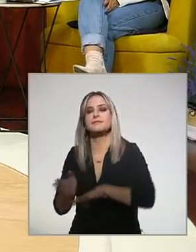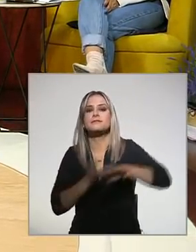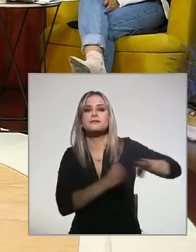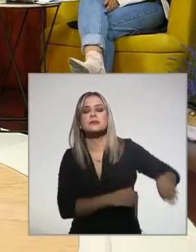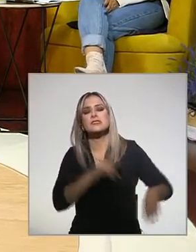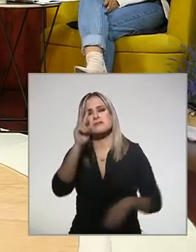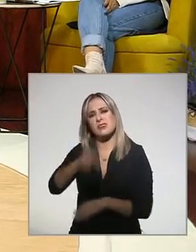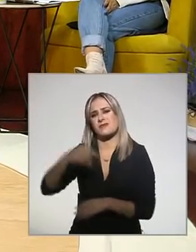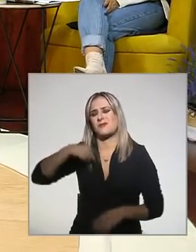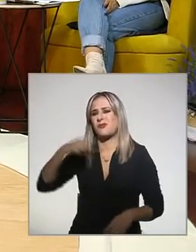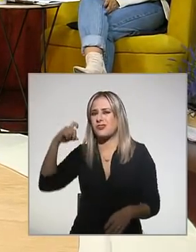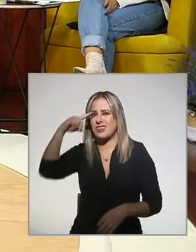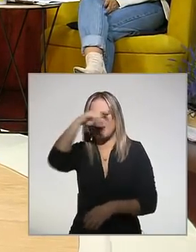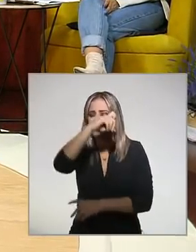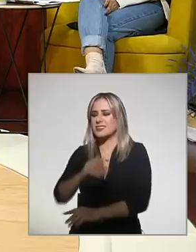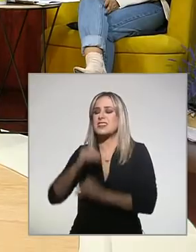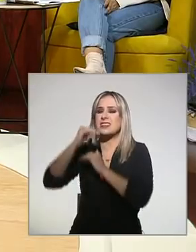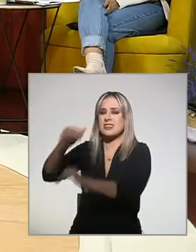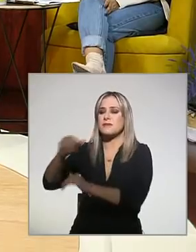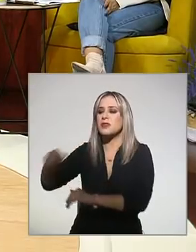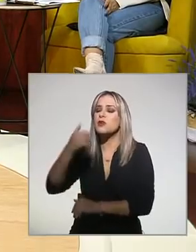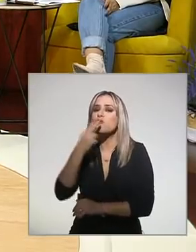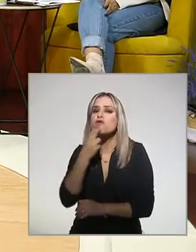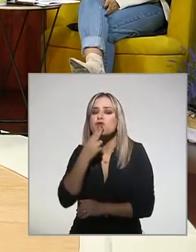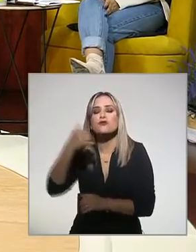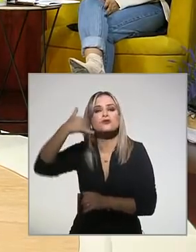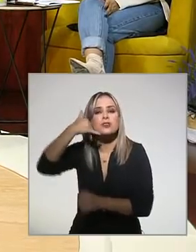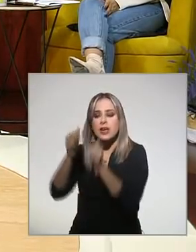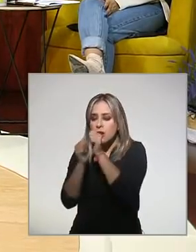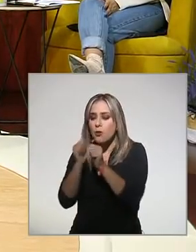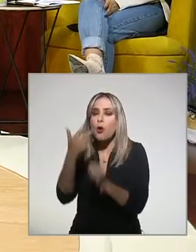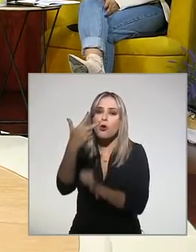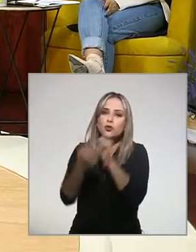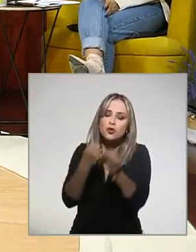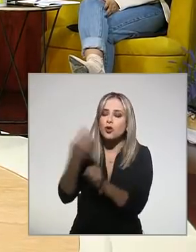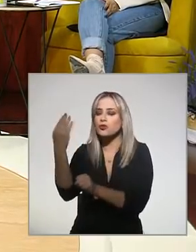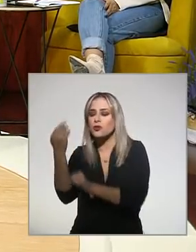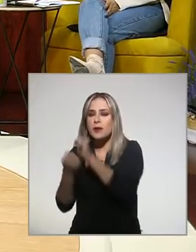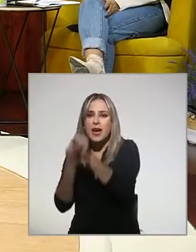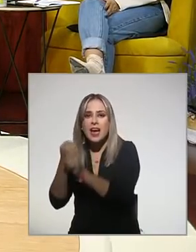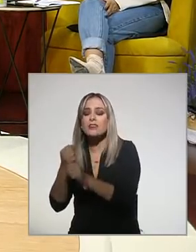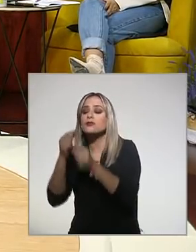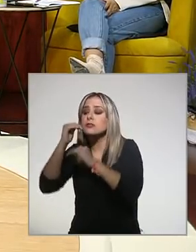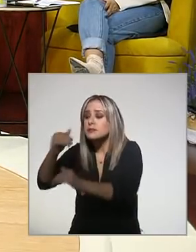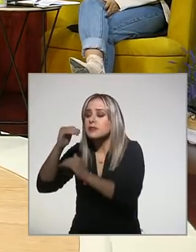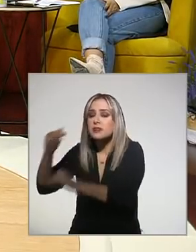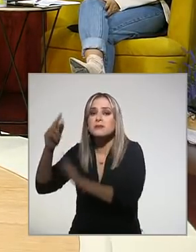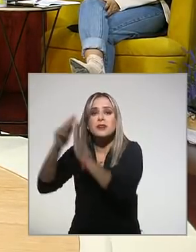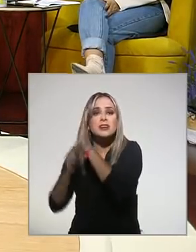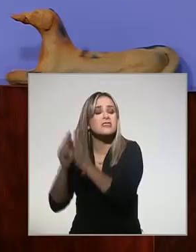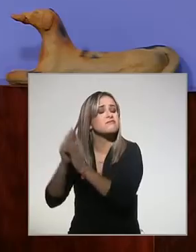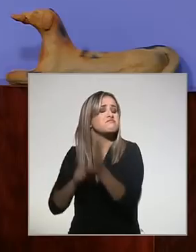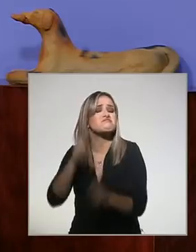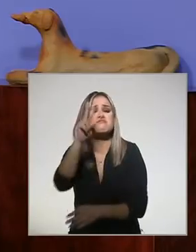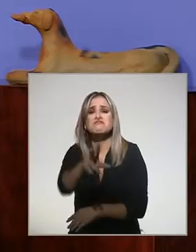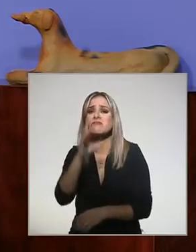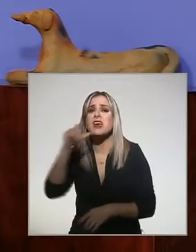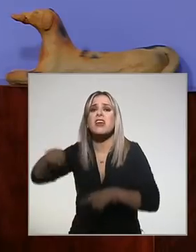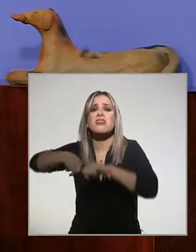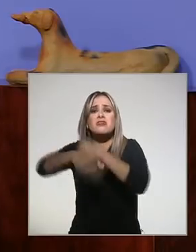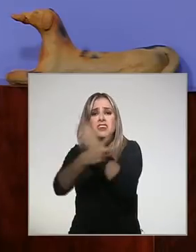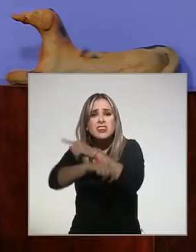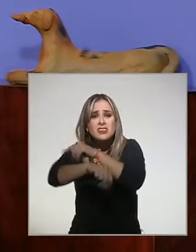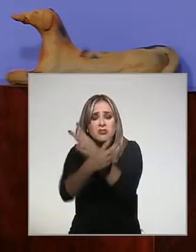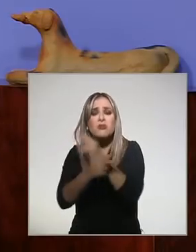muy difícil poner los límites para el uso del celular de mis hijos de 8 y 9 años. Pueden pasar horas viendo TikTok y